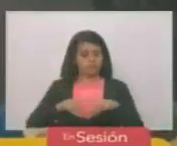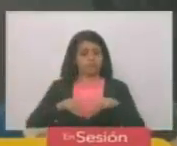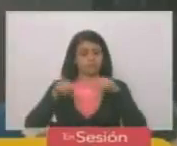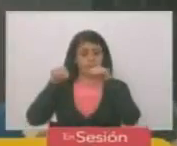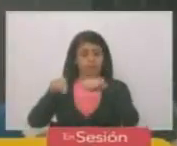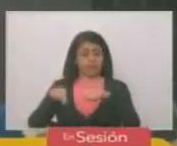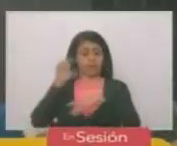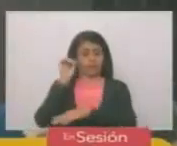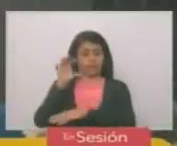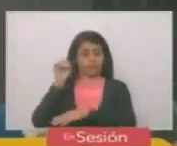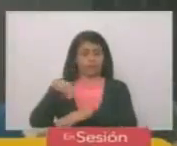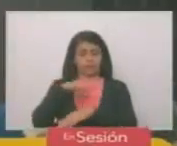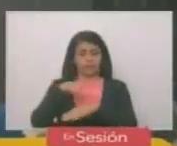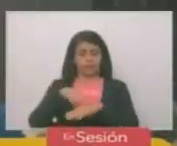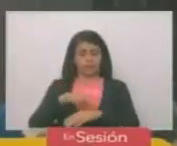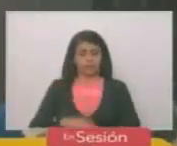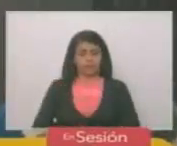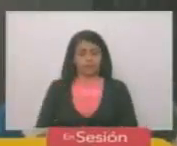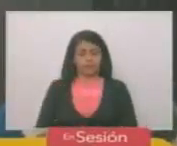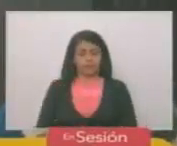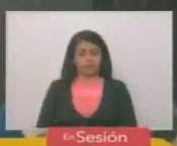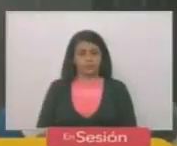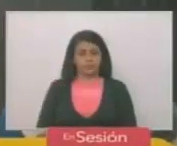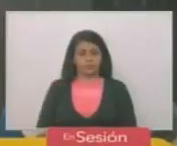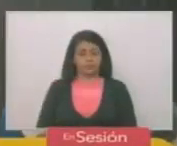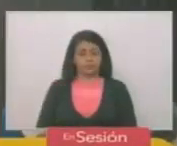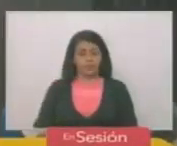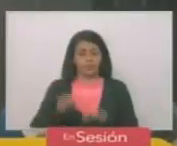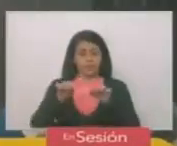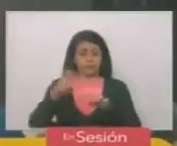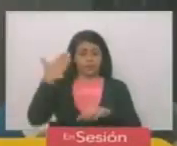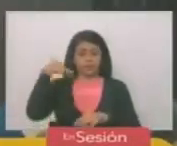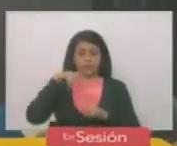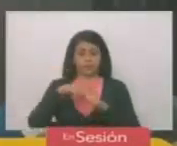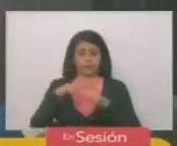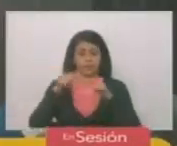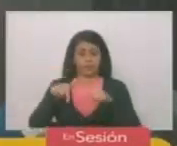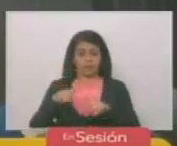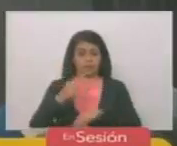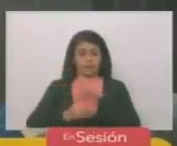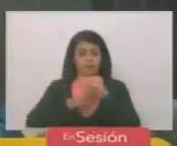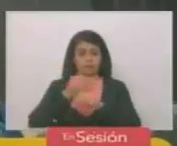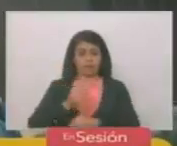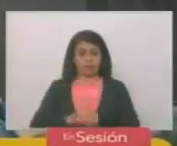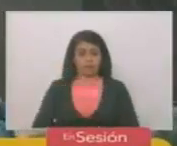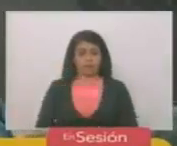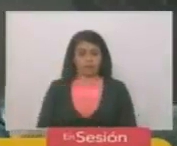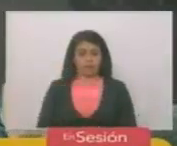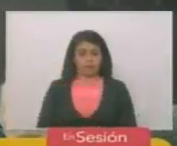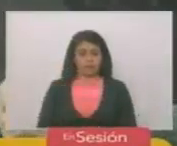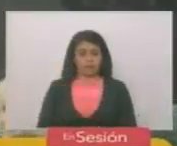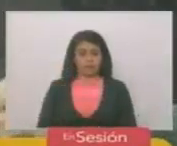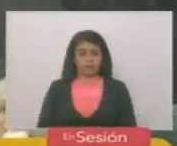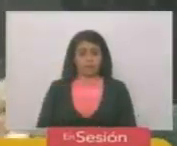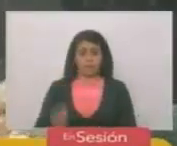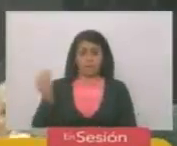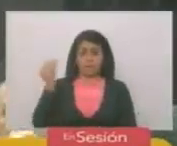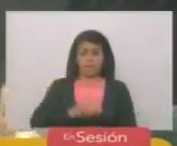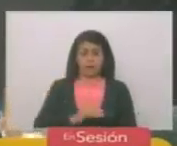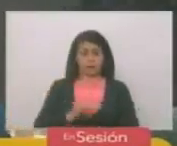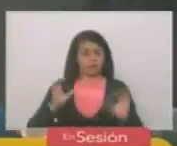esta Asamblea Nacional. Esa quizás va a ser el mayor